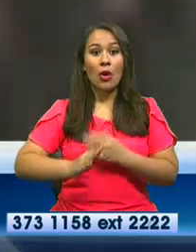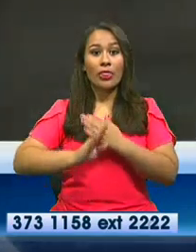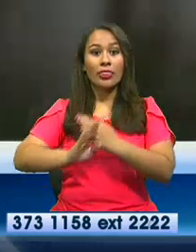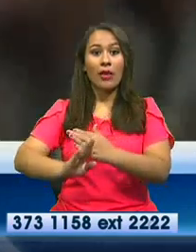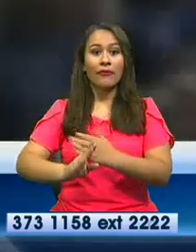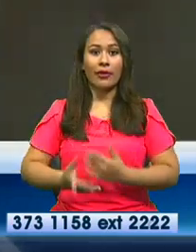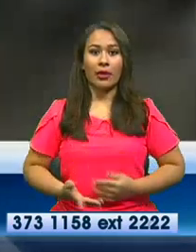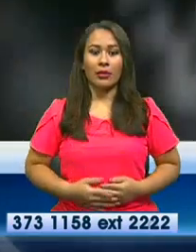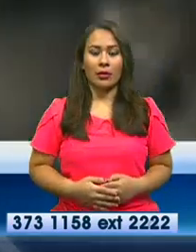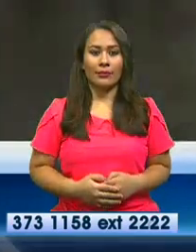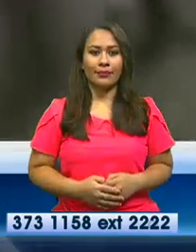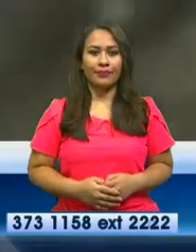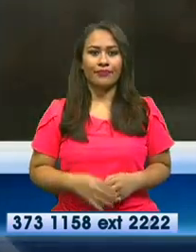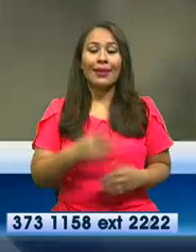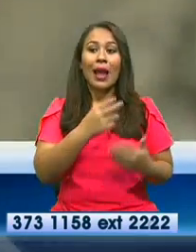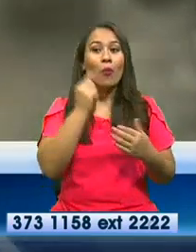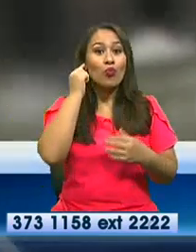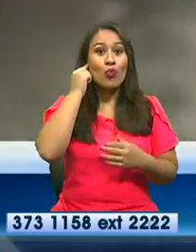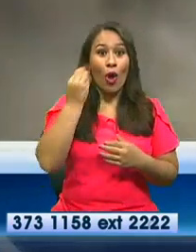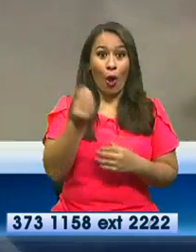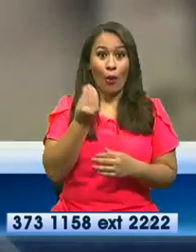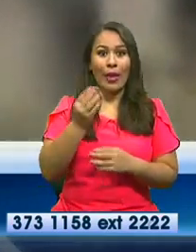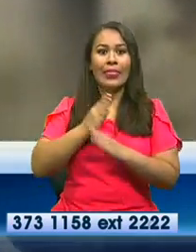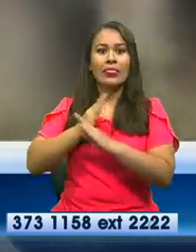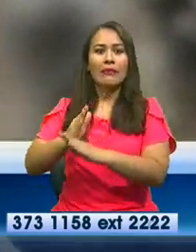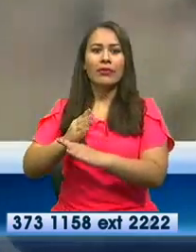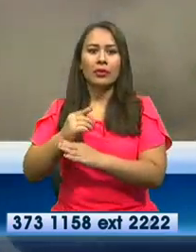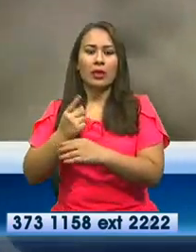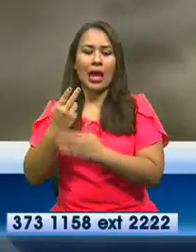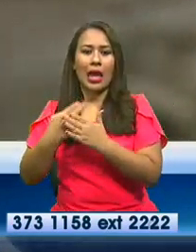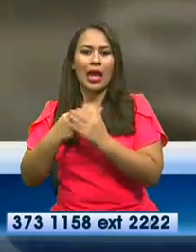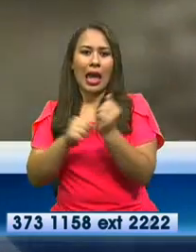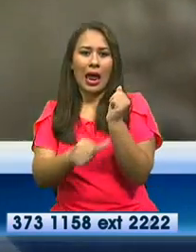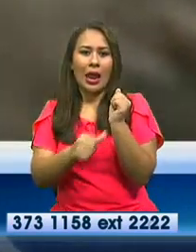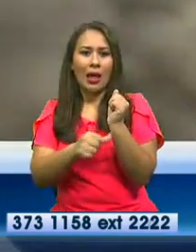hermano lo defendió a su hermano.